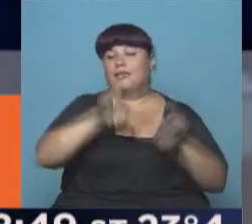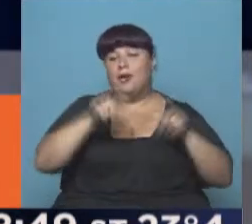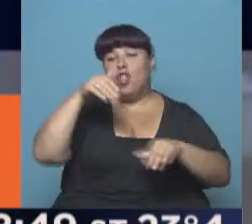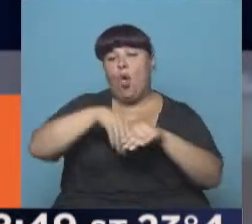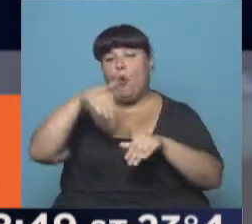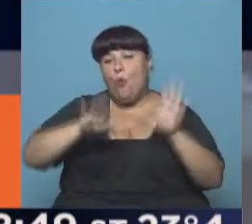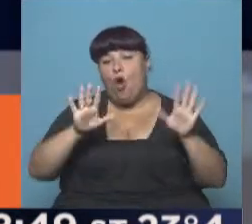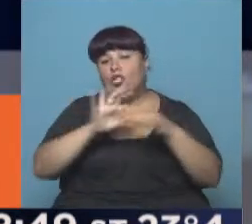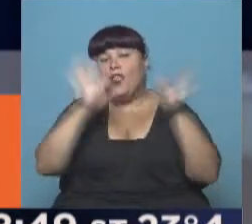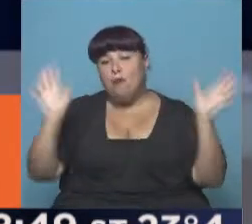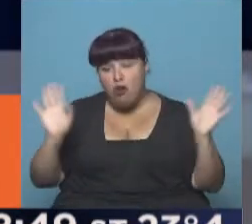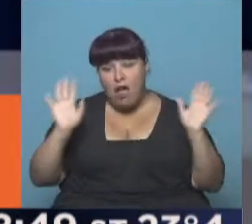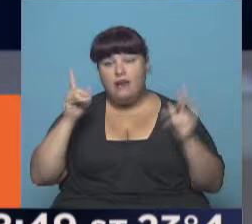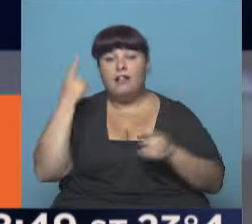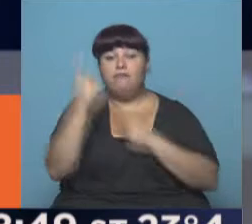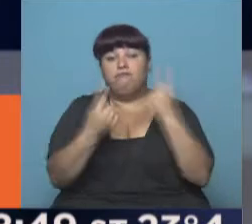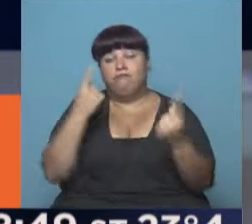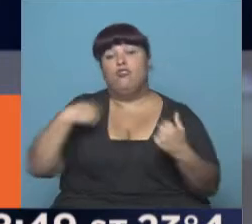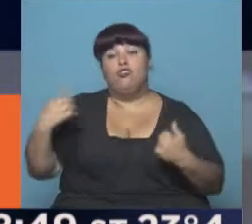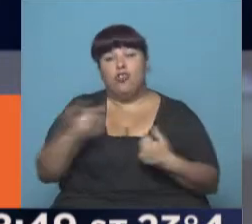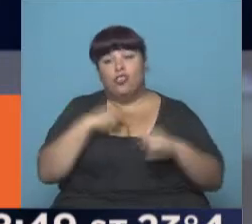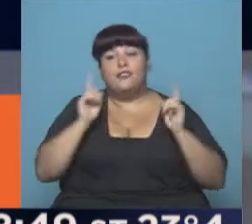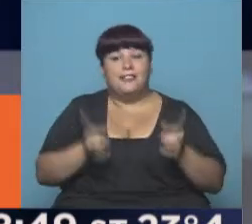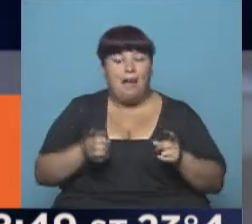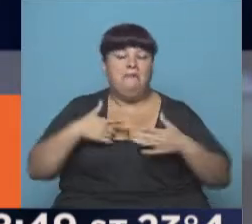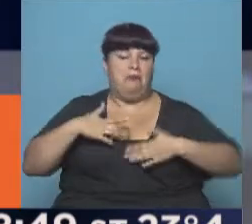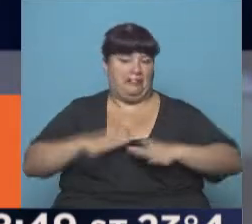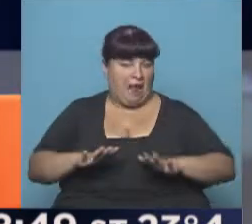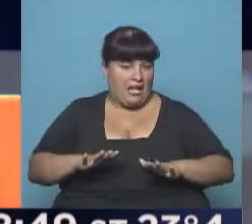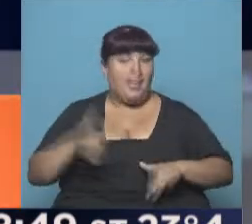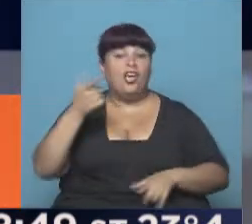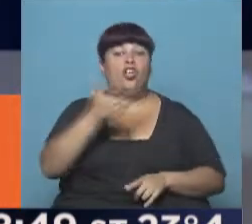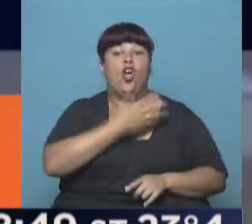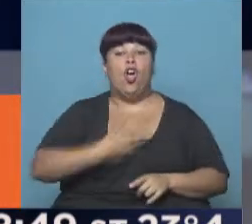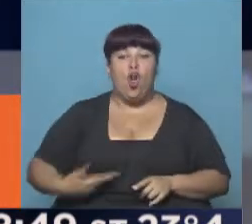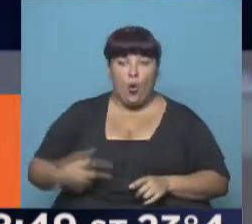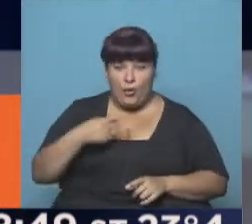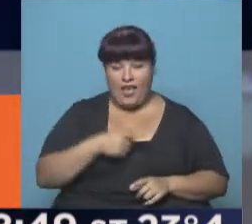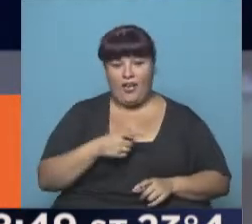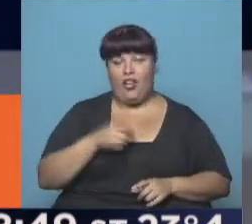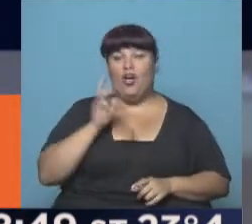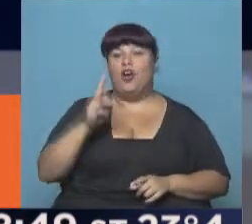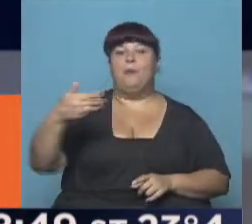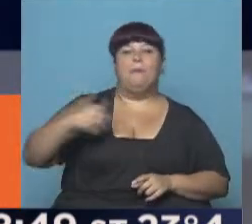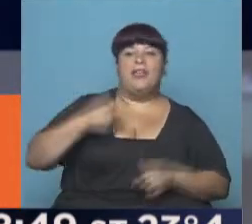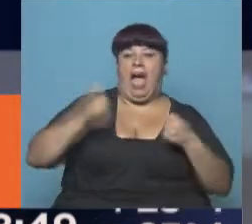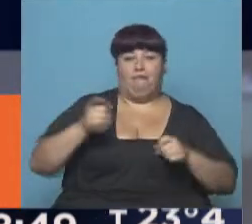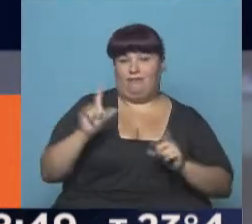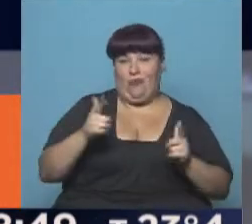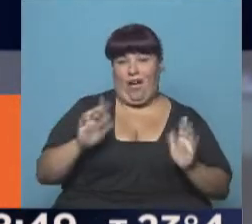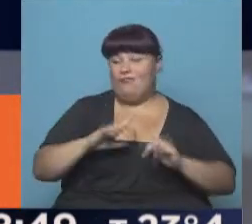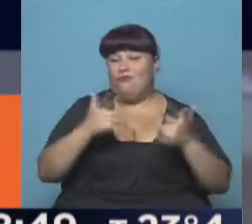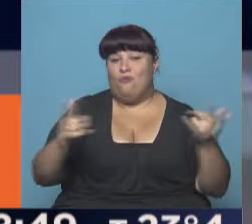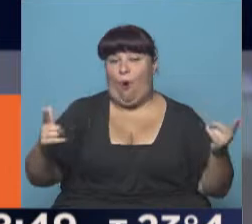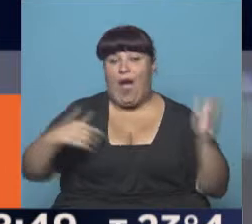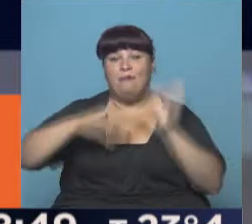en términos democráticos nos puso a nosotros también con una tranquilidad, y es que el gobierno no nos puede pedir caprichos porque